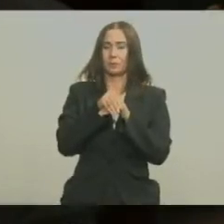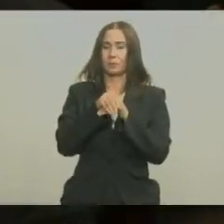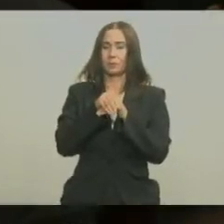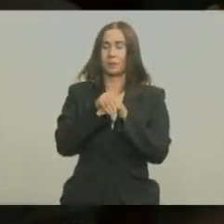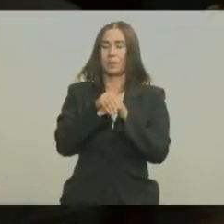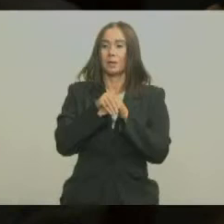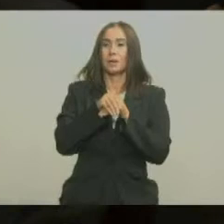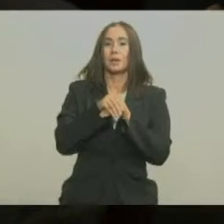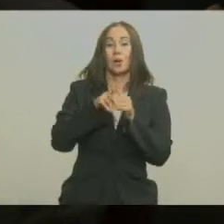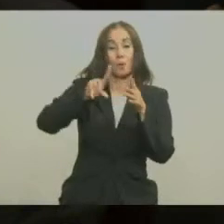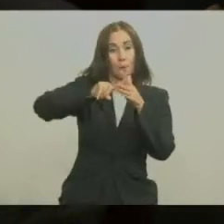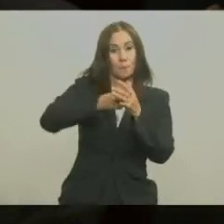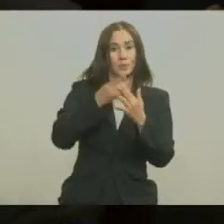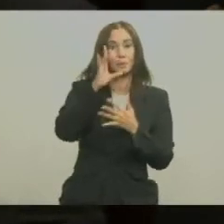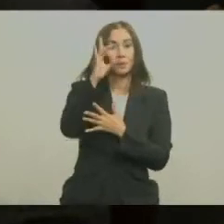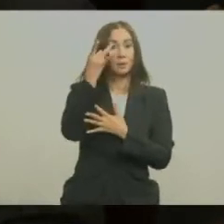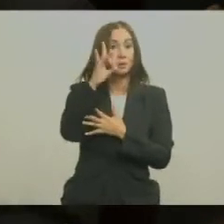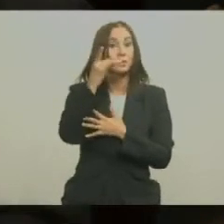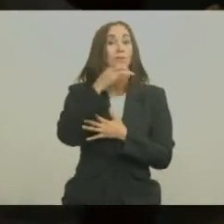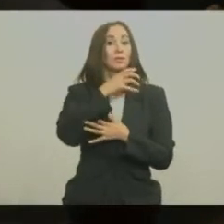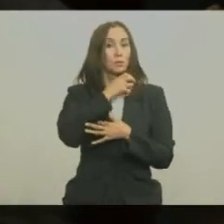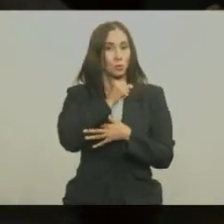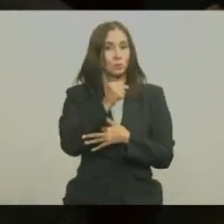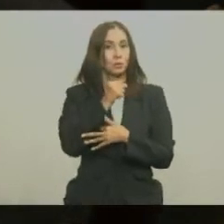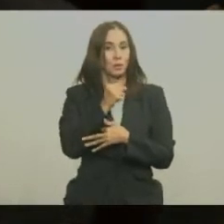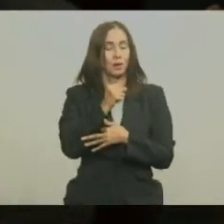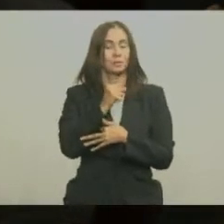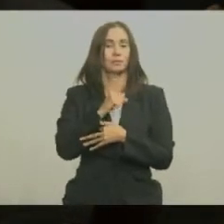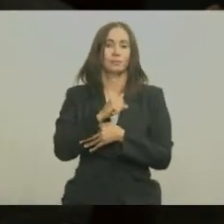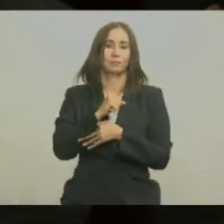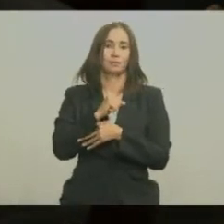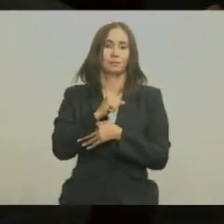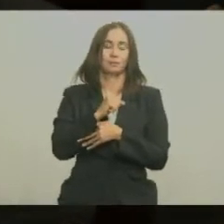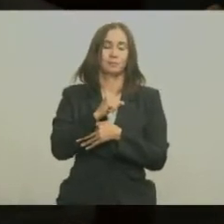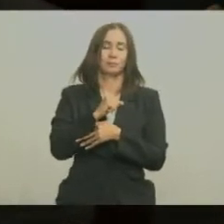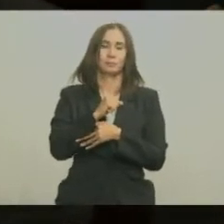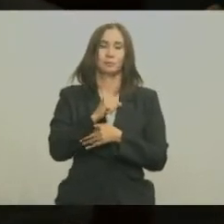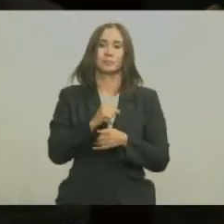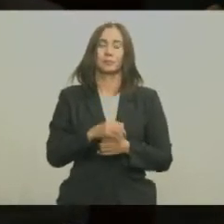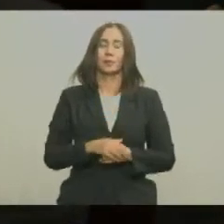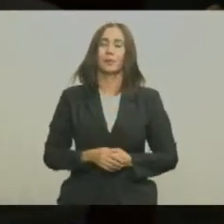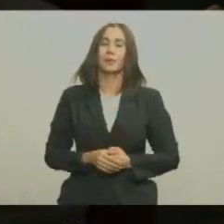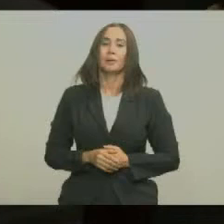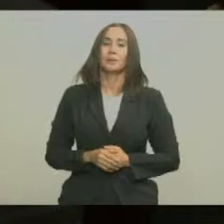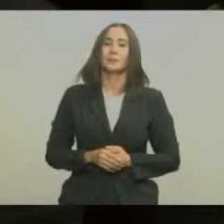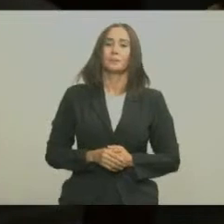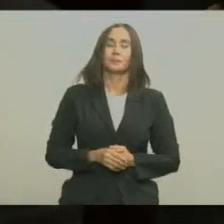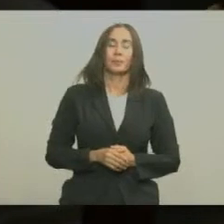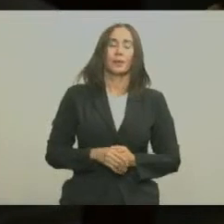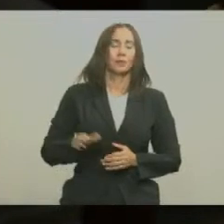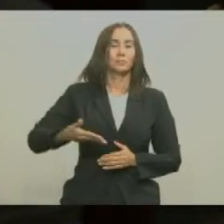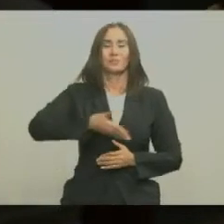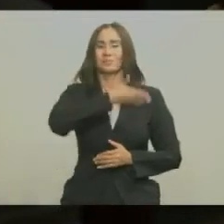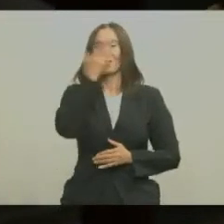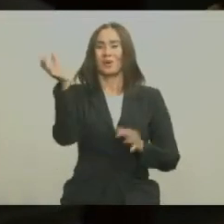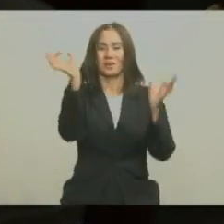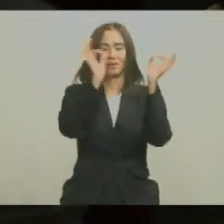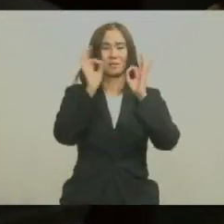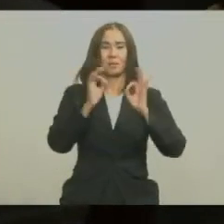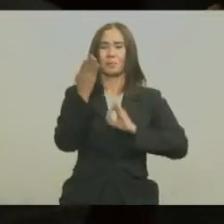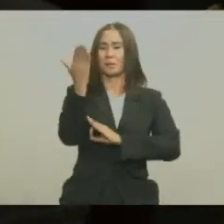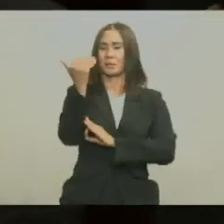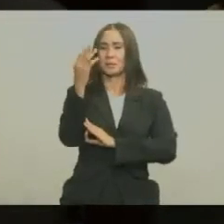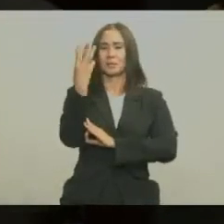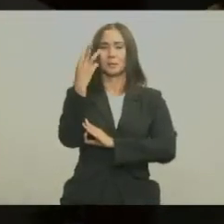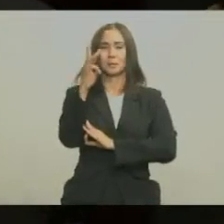sean a partir de los 18 años y con todas las consecuencias después de los 18 años. No hay forma de que de 15,